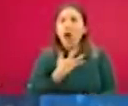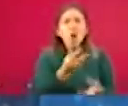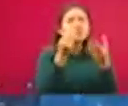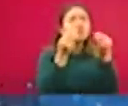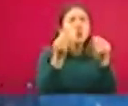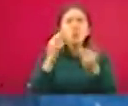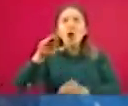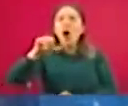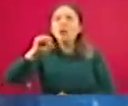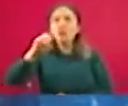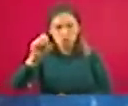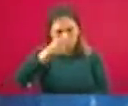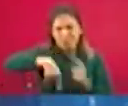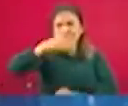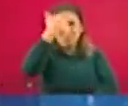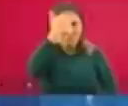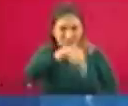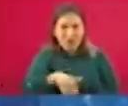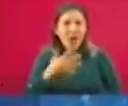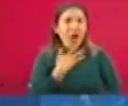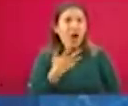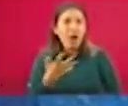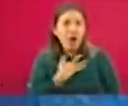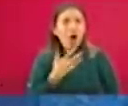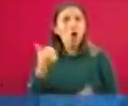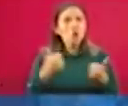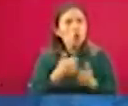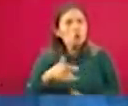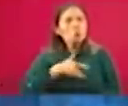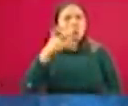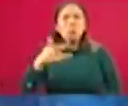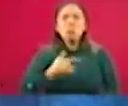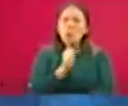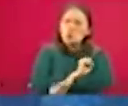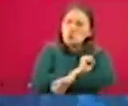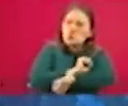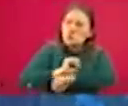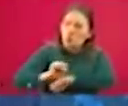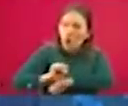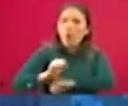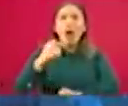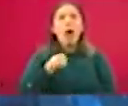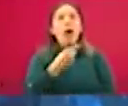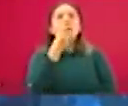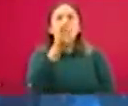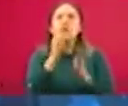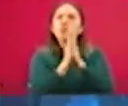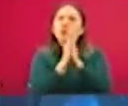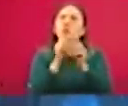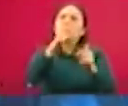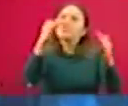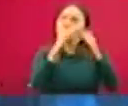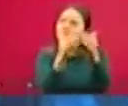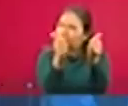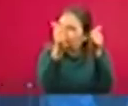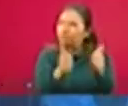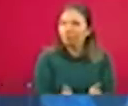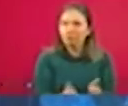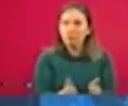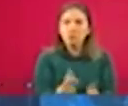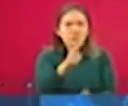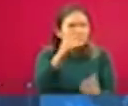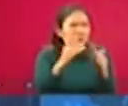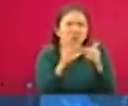quitan nombres e identificadores personales por razones obvias de respeto a la confidencialidad de las personas, según lo manda la ley,